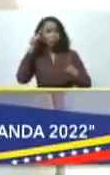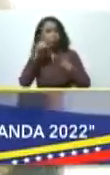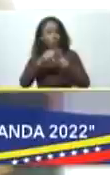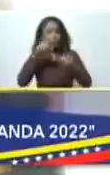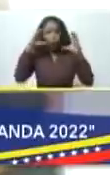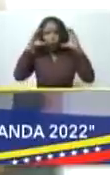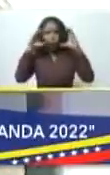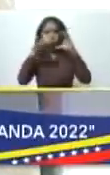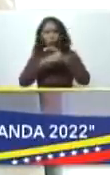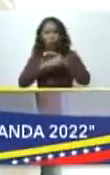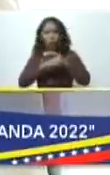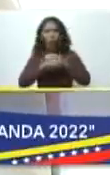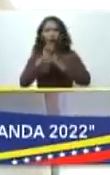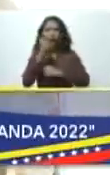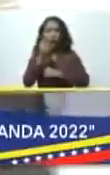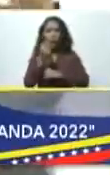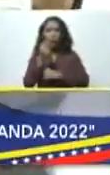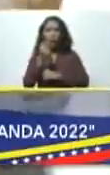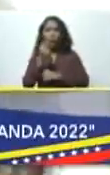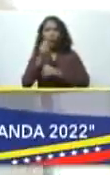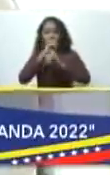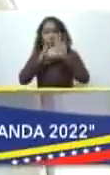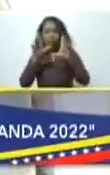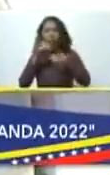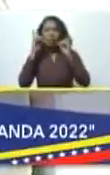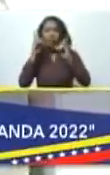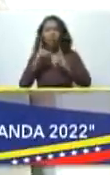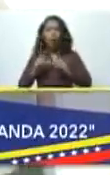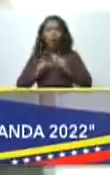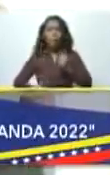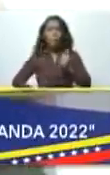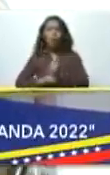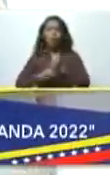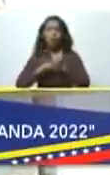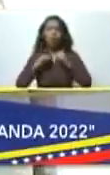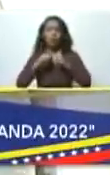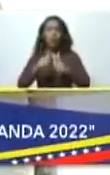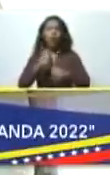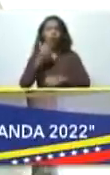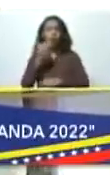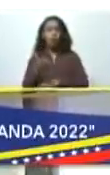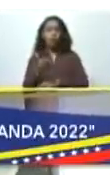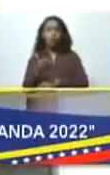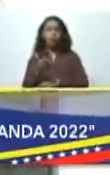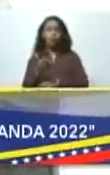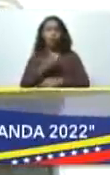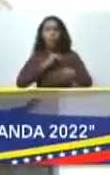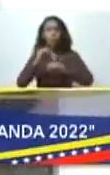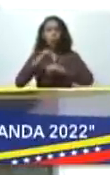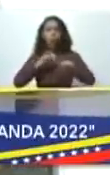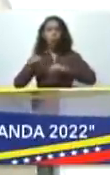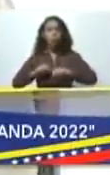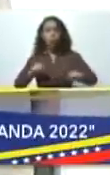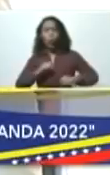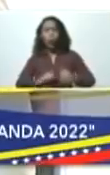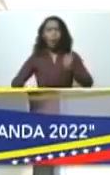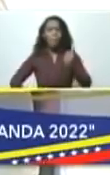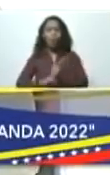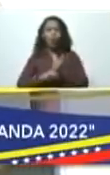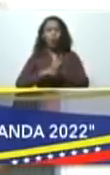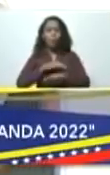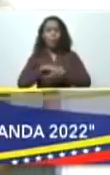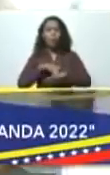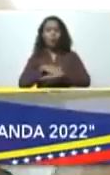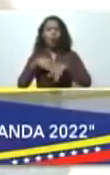mucho arrojo y determinación de seguir apoyando iniciativas como la que usted está dinamizando con el apoyo del